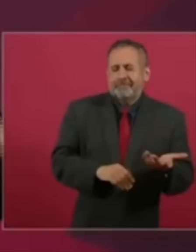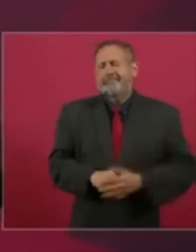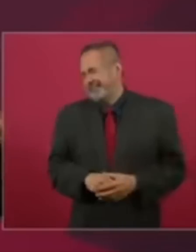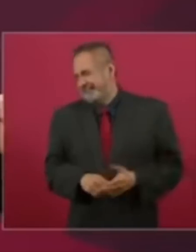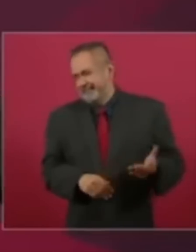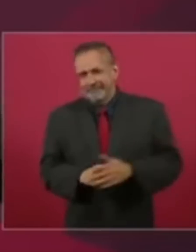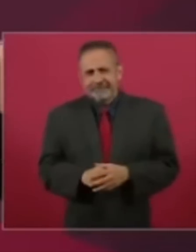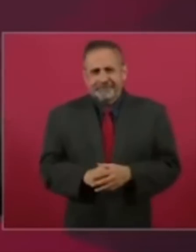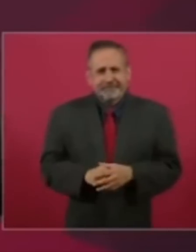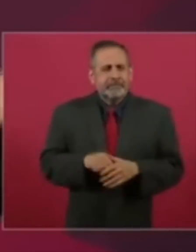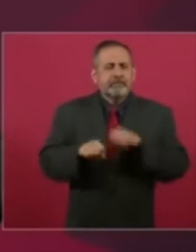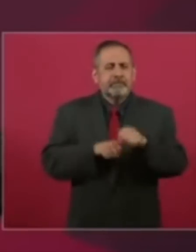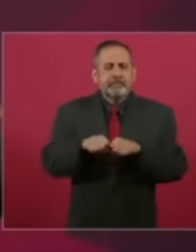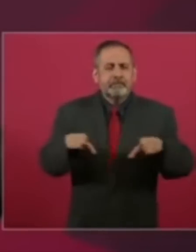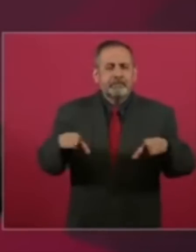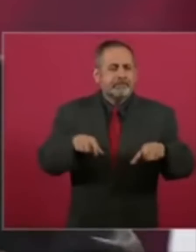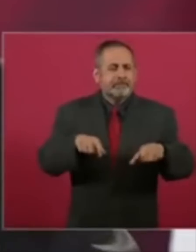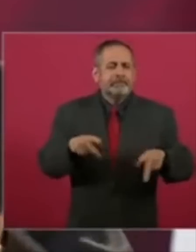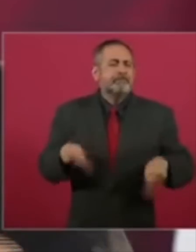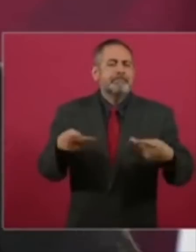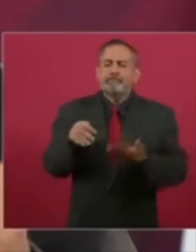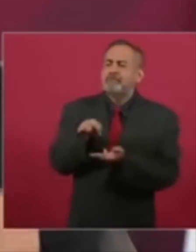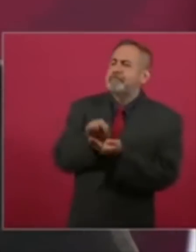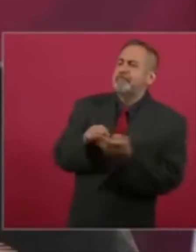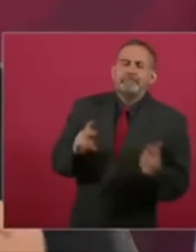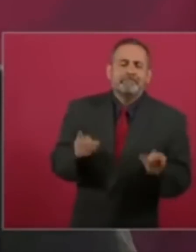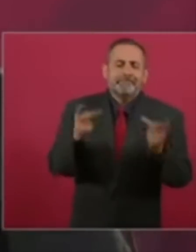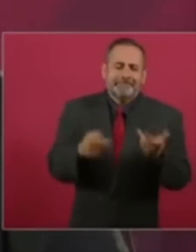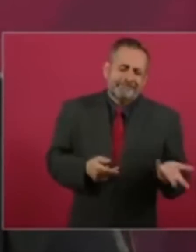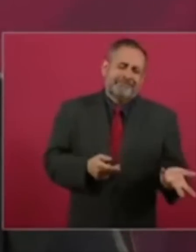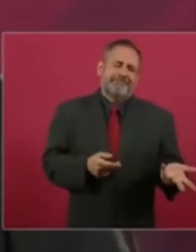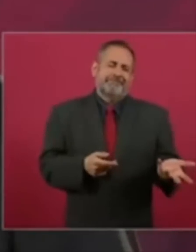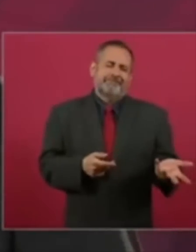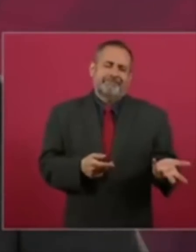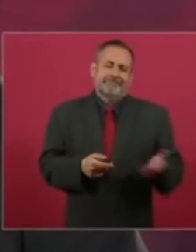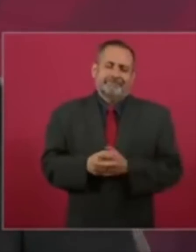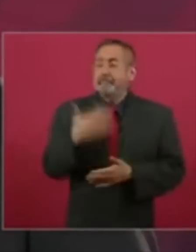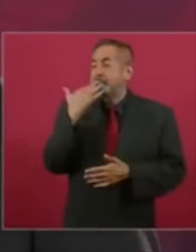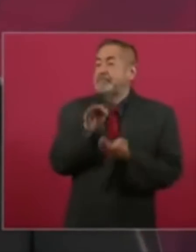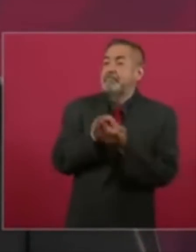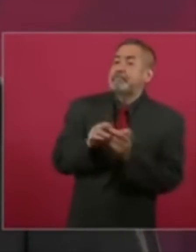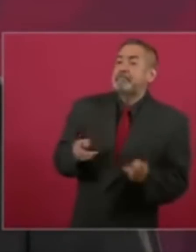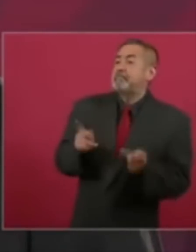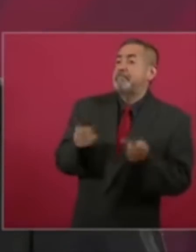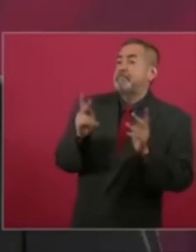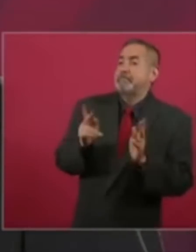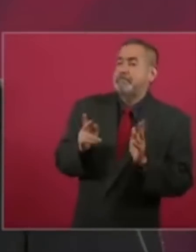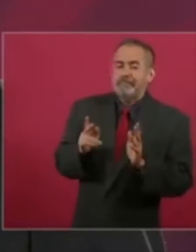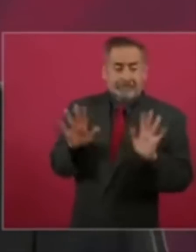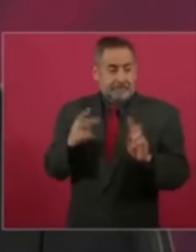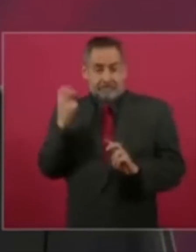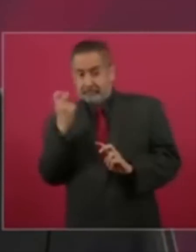o llego en un triciclo. Tamales, tamales, ¿sí? Ricos tamales y